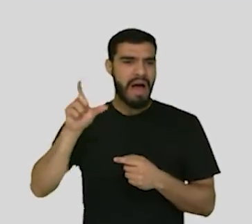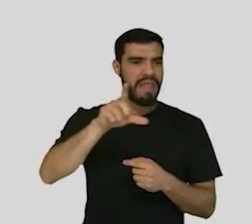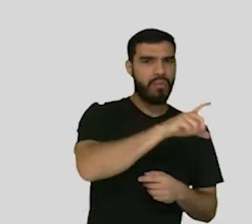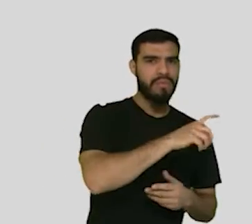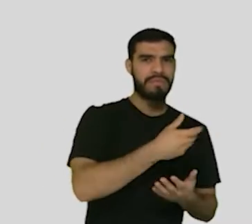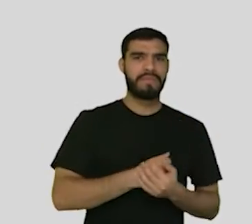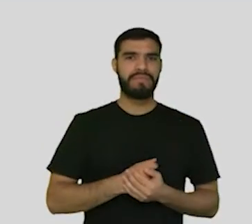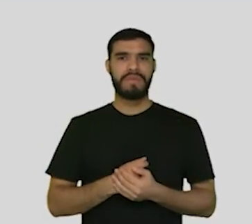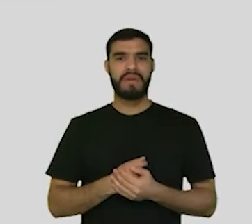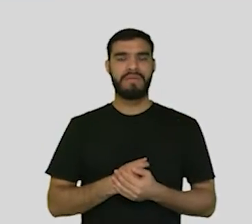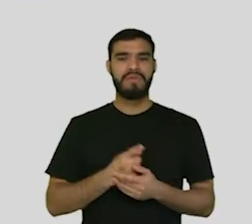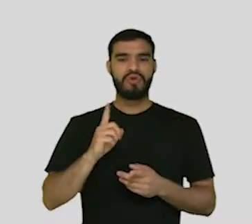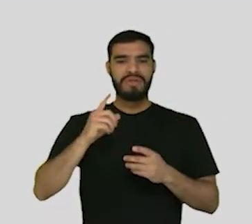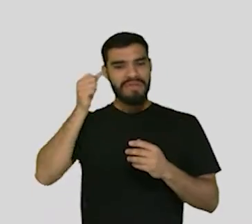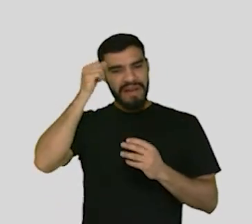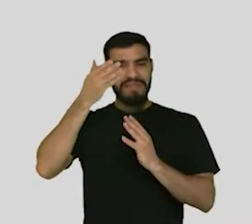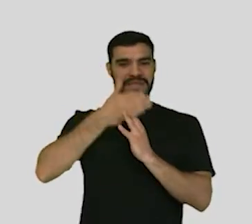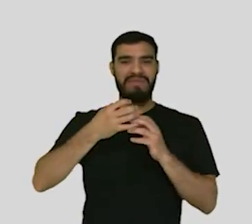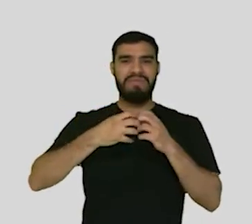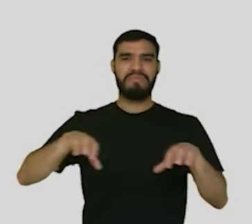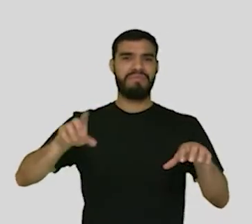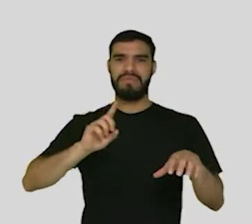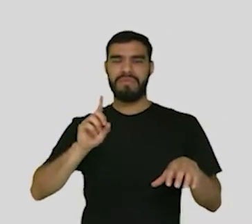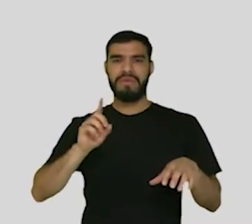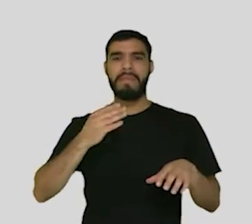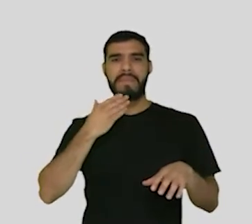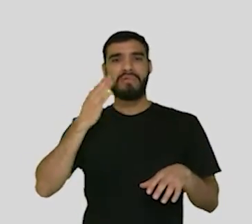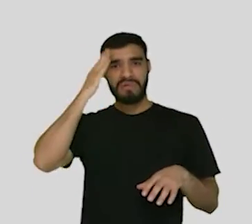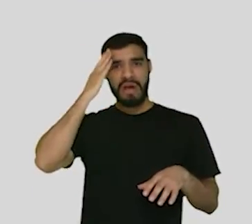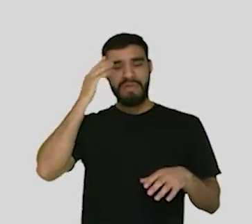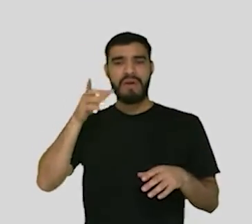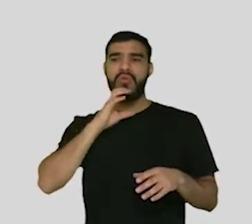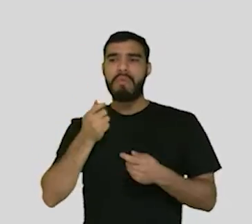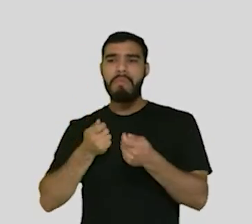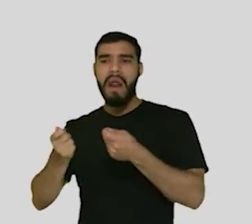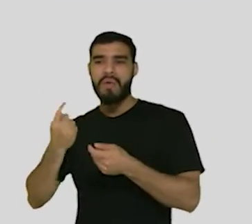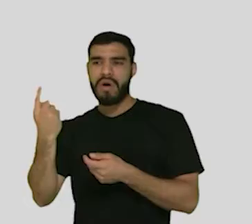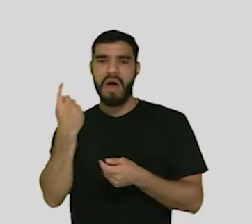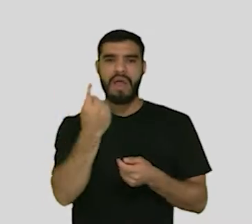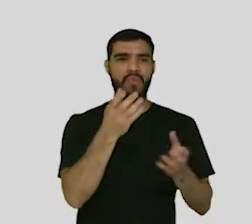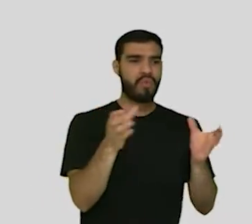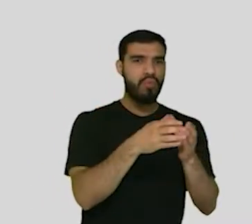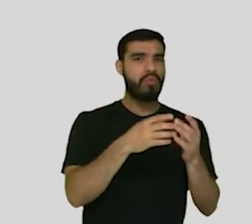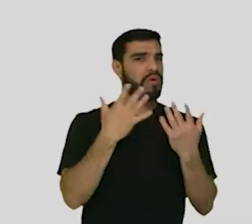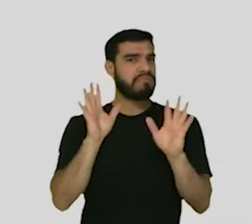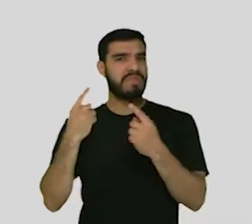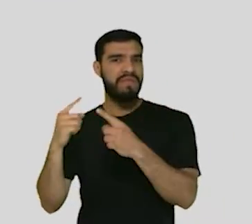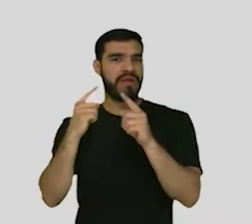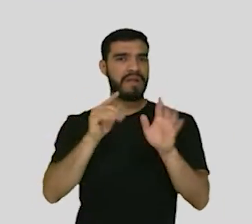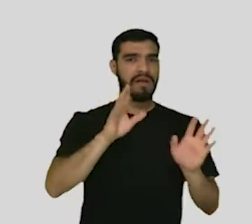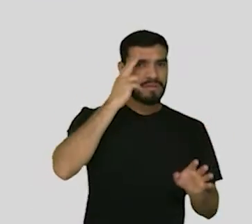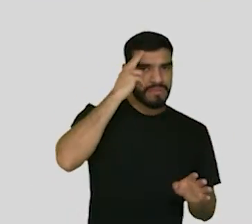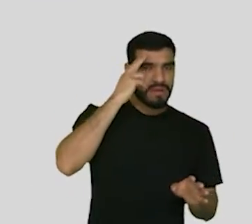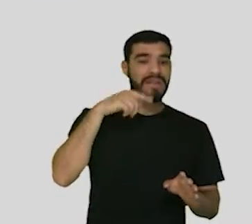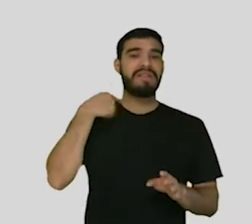guana ane oye divisiones multiplicaciones uve exactamente. ¿Cuál es el manejo de cada uno de los grupos,